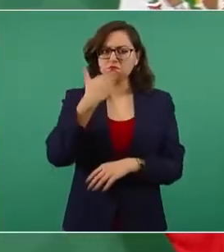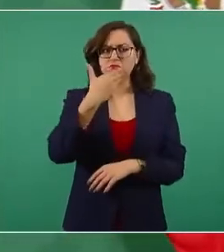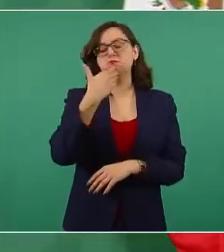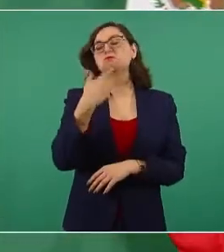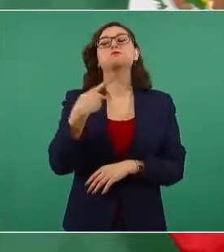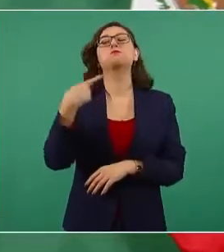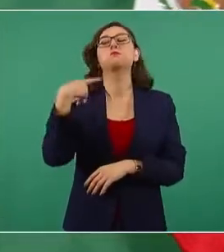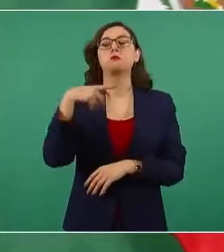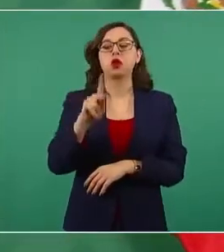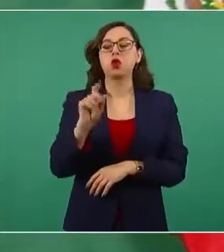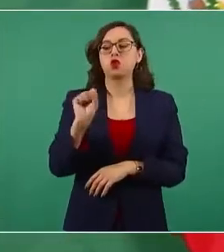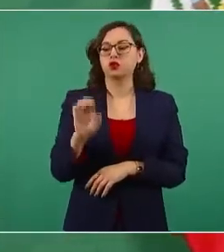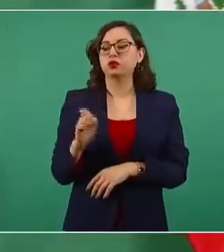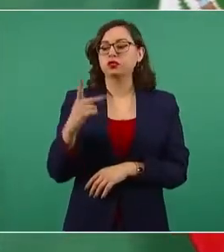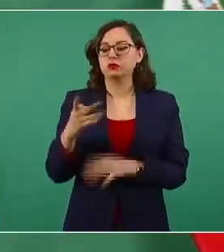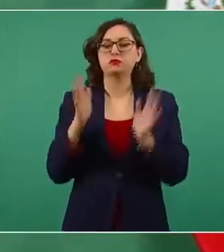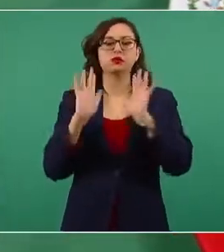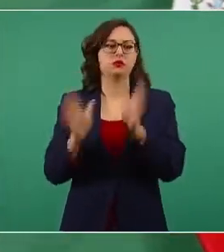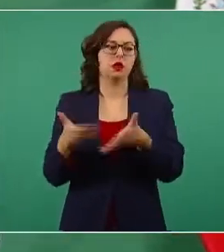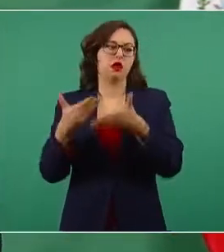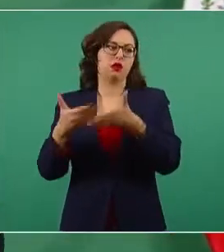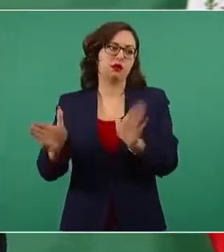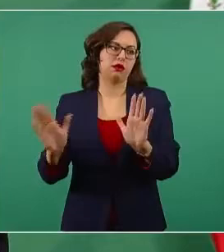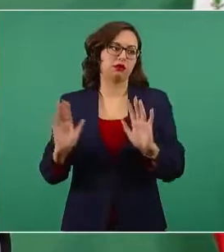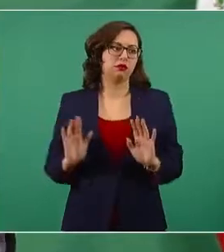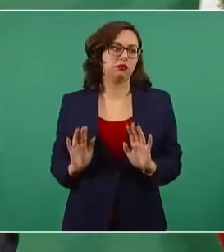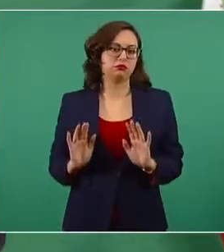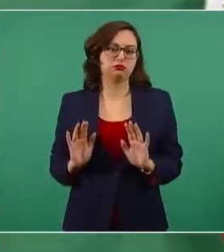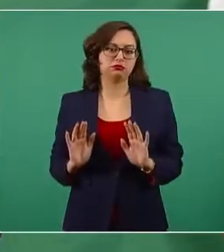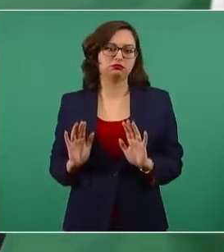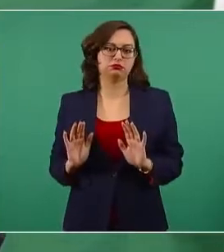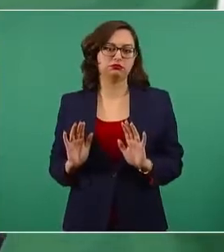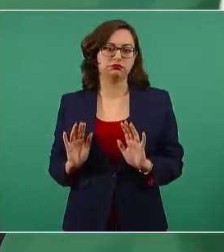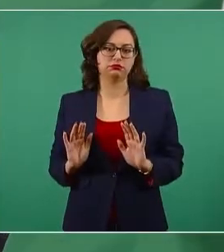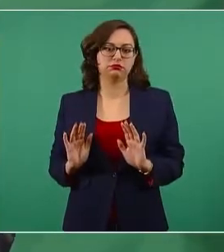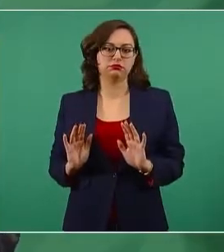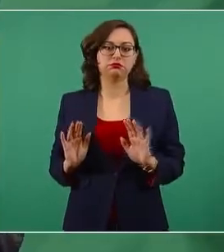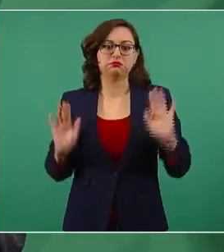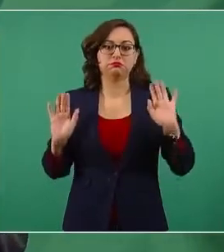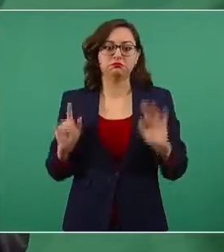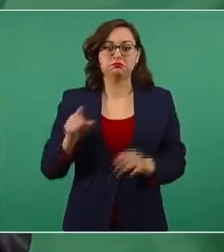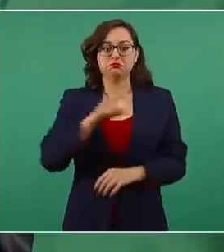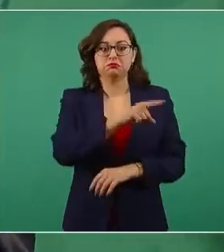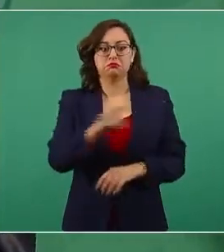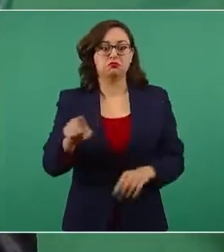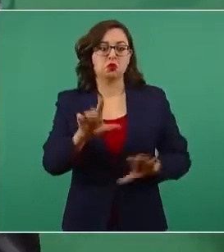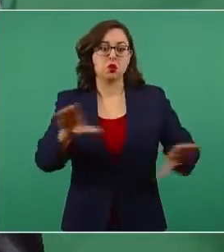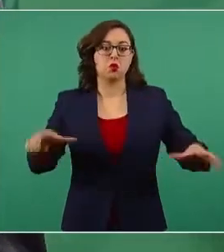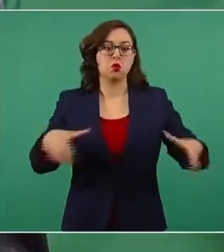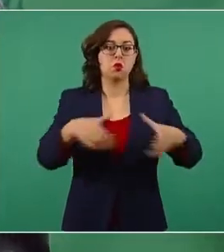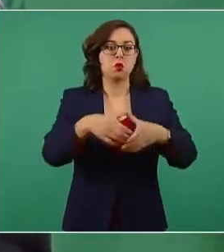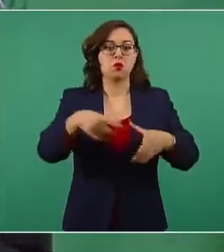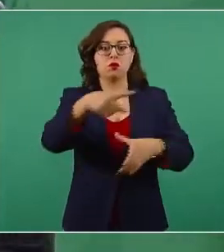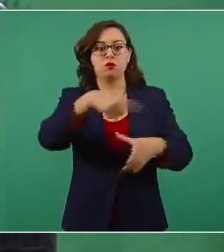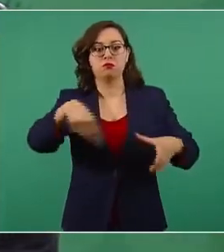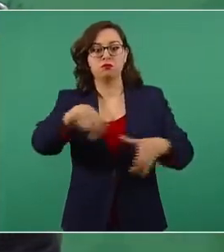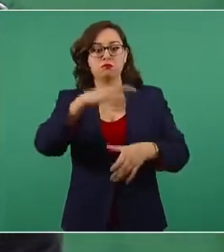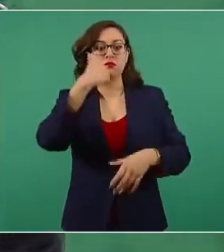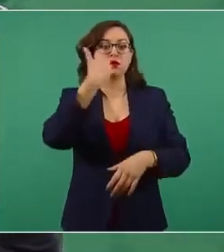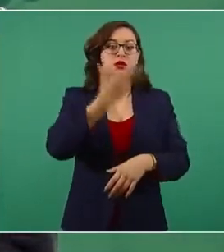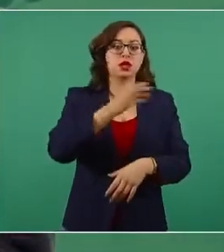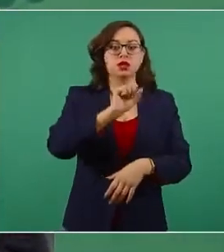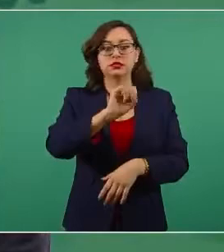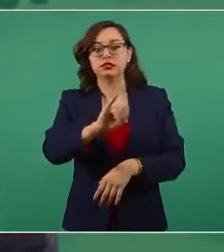permite el reinicio a clases y que va a depender de la comunidad educativa, de